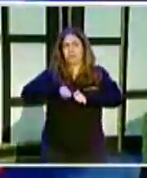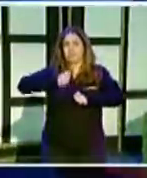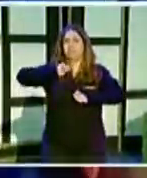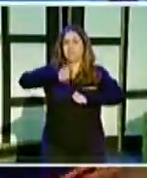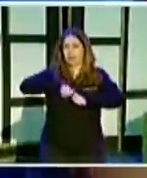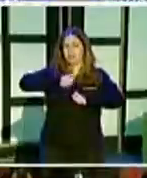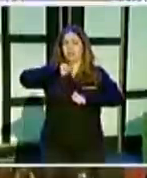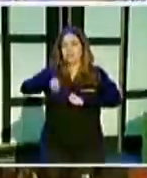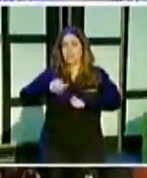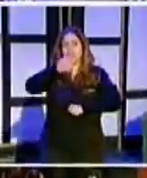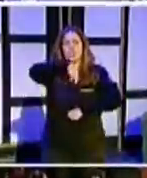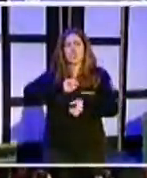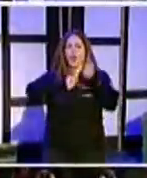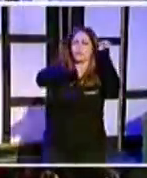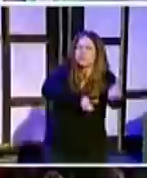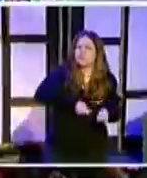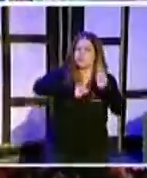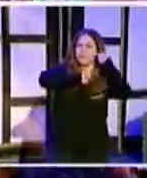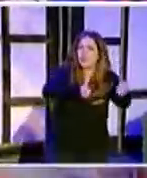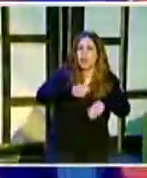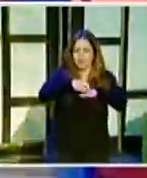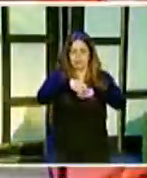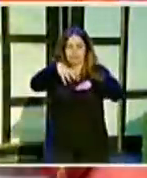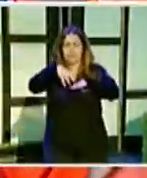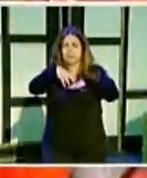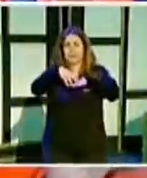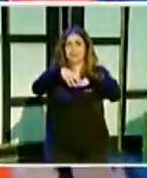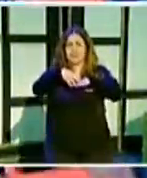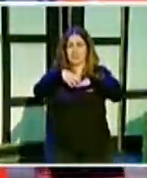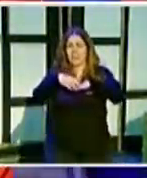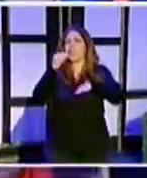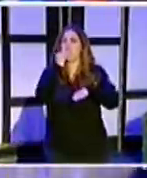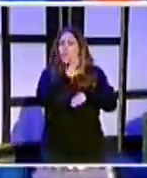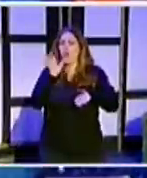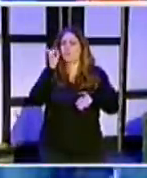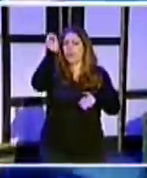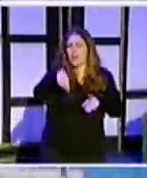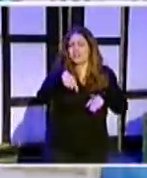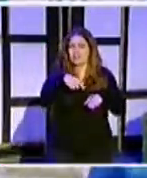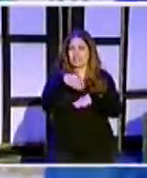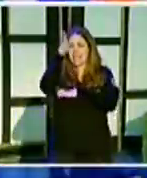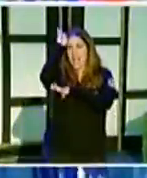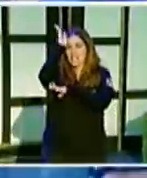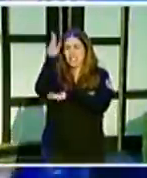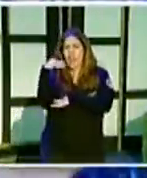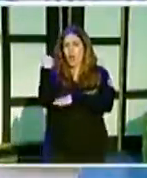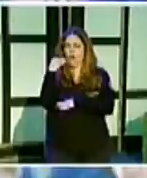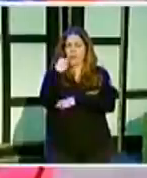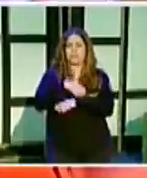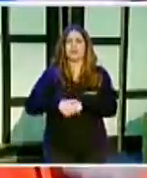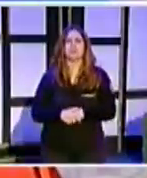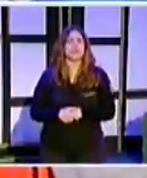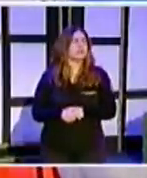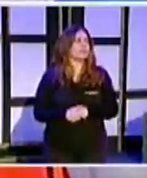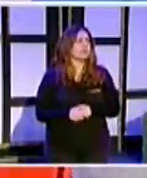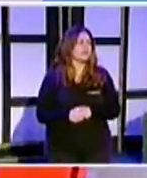Que de tanto picar en las manos no salieron ampollas. Mi mejor gallina joven. Soy un jefe cojonudo, soy un